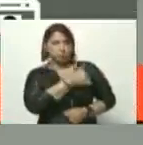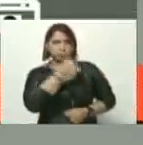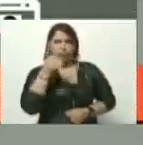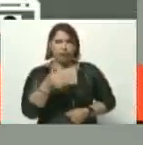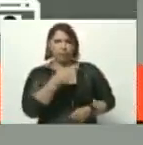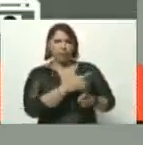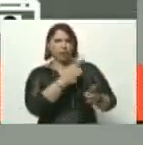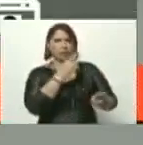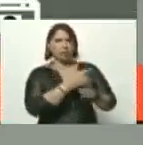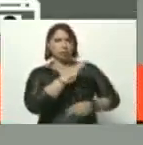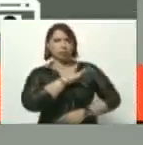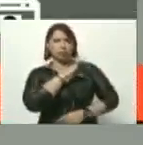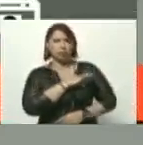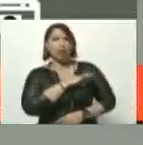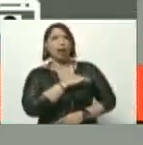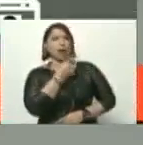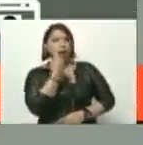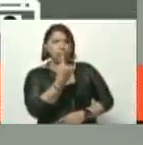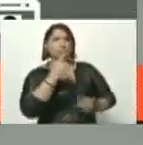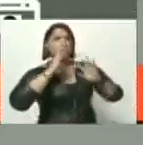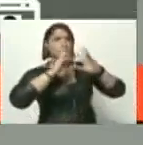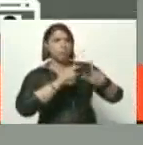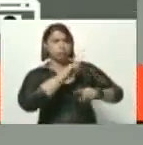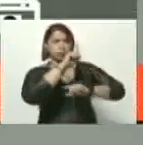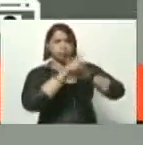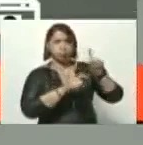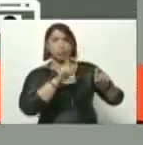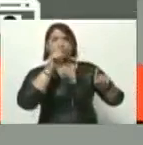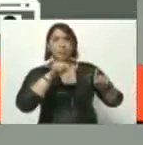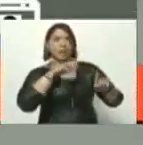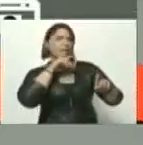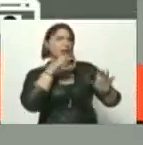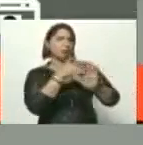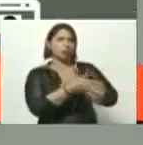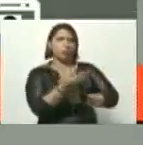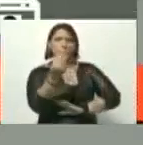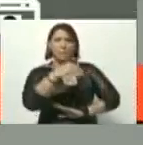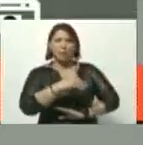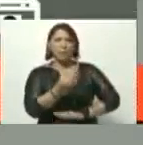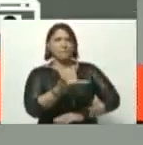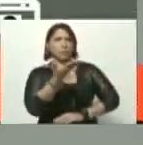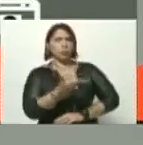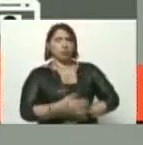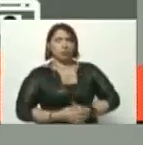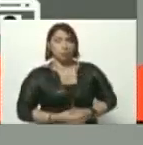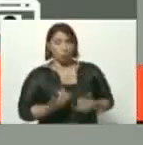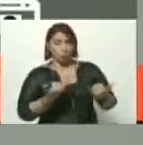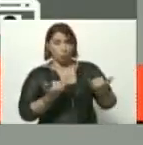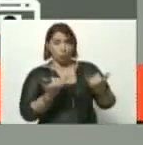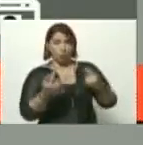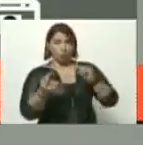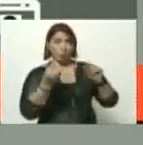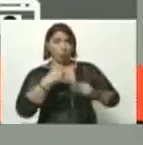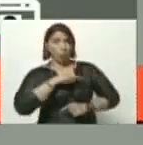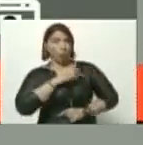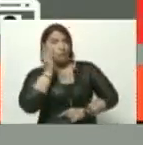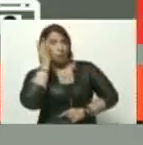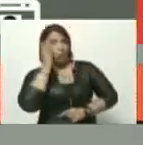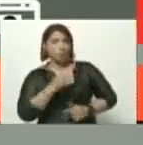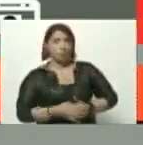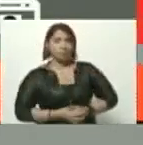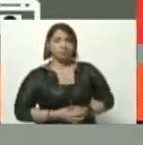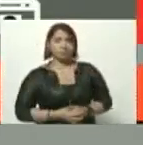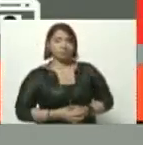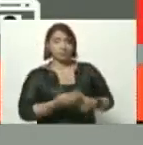red un planteamiento. Evidentemente voy a hablarle sobre los más resaltantes que en este debate hemos podido generar.